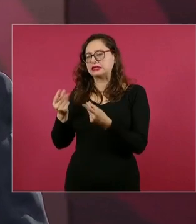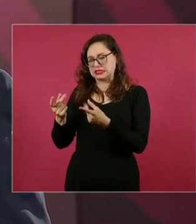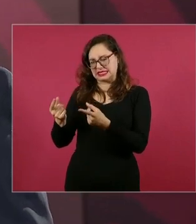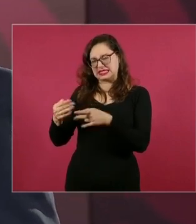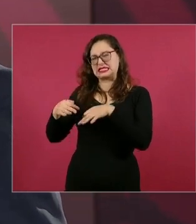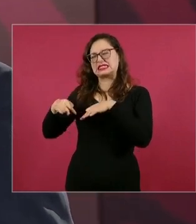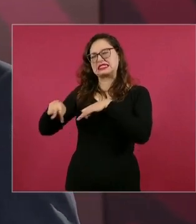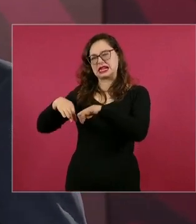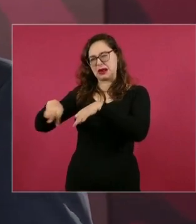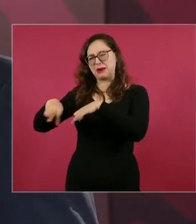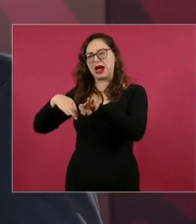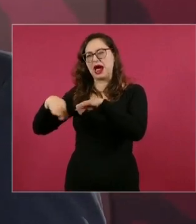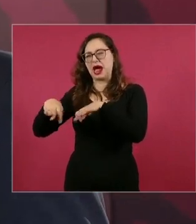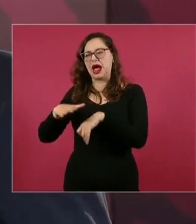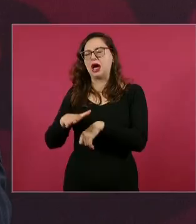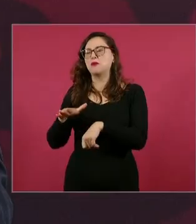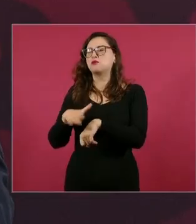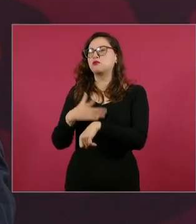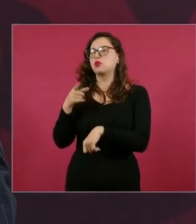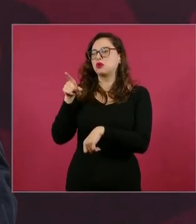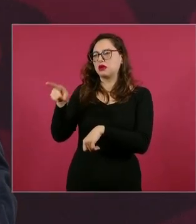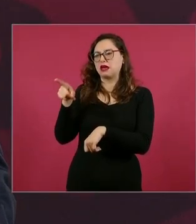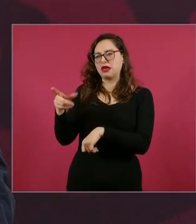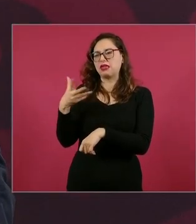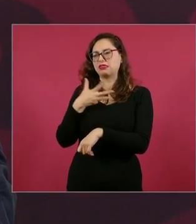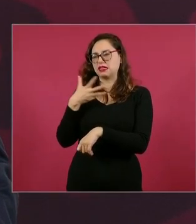tienen guardad dos